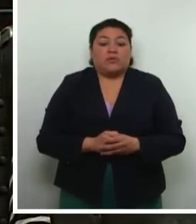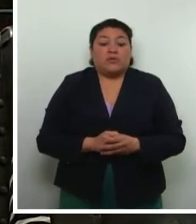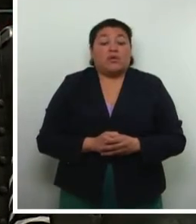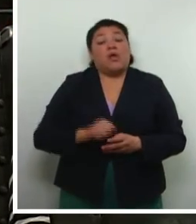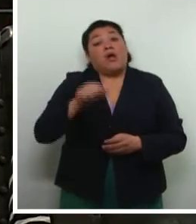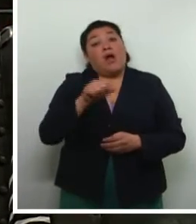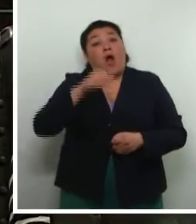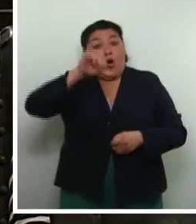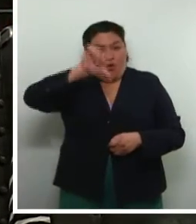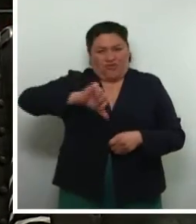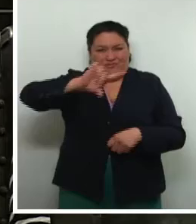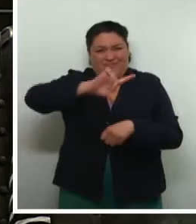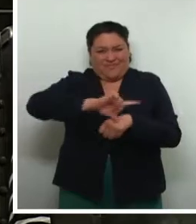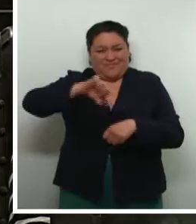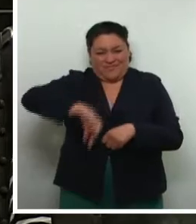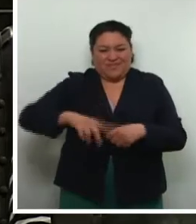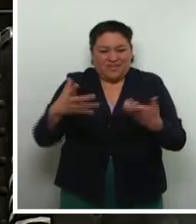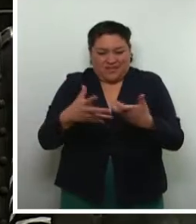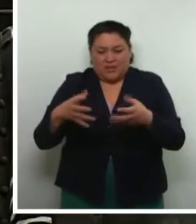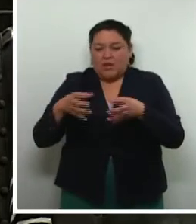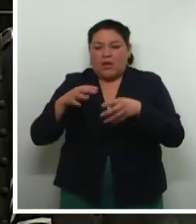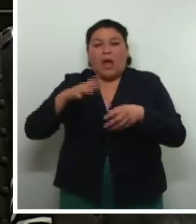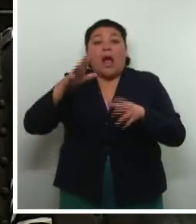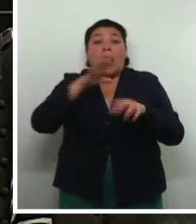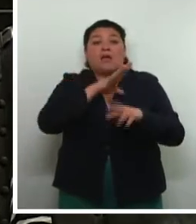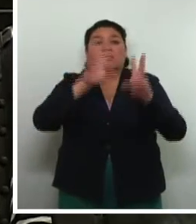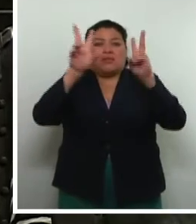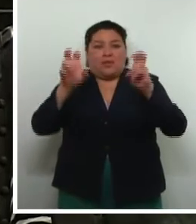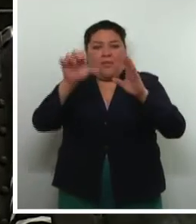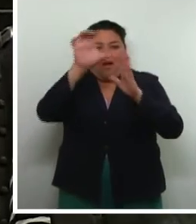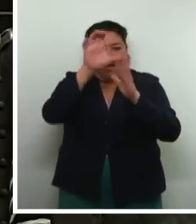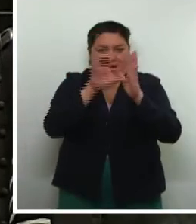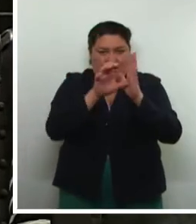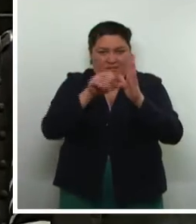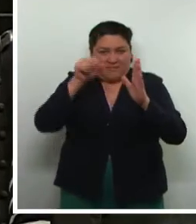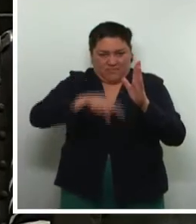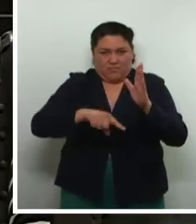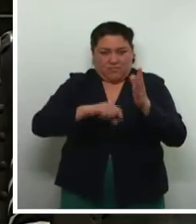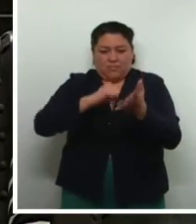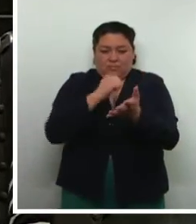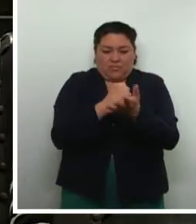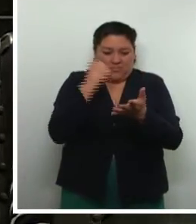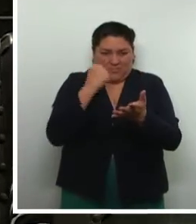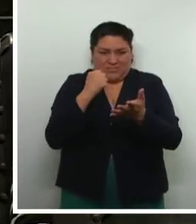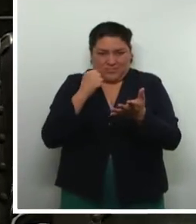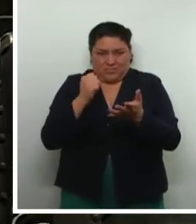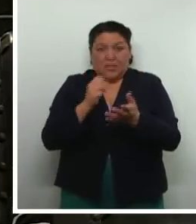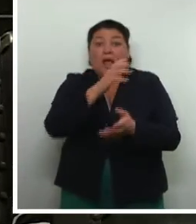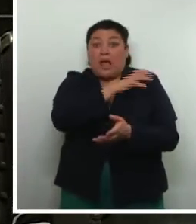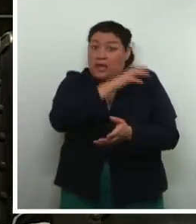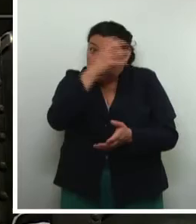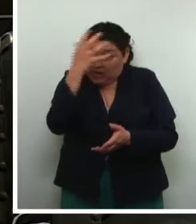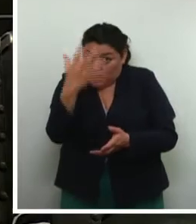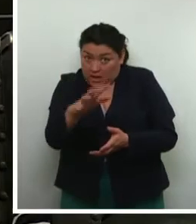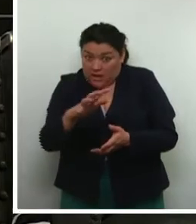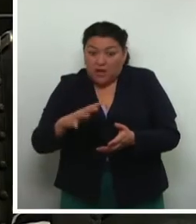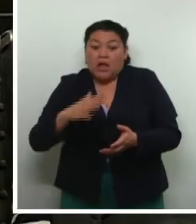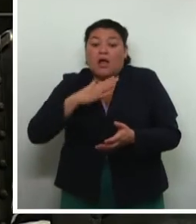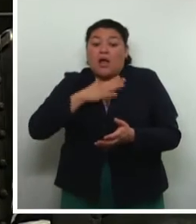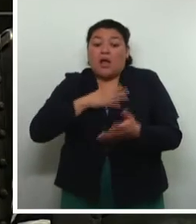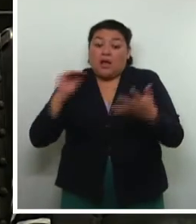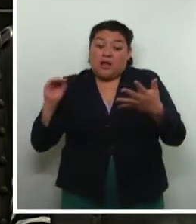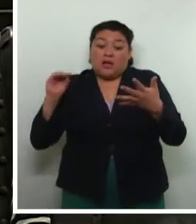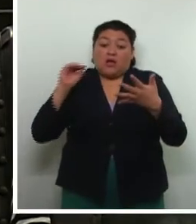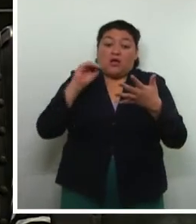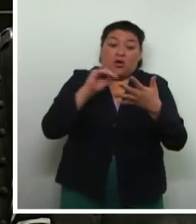lo que hoy hicimos, que fue aprobar en lo general las modificaciones, a nuestro entender, incluían